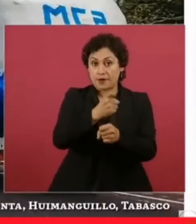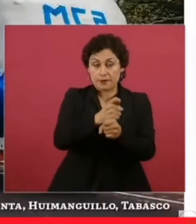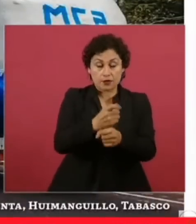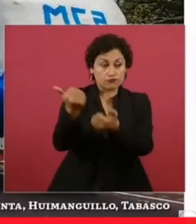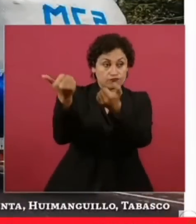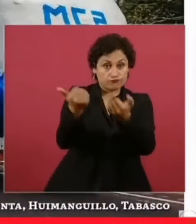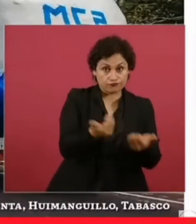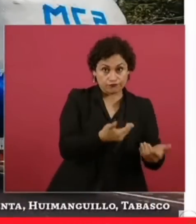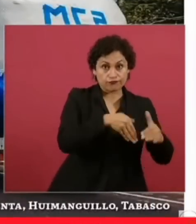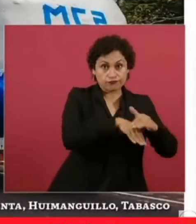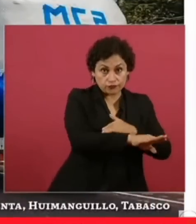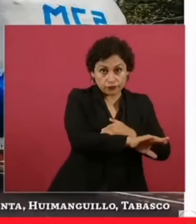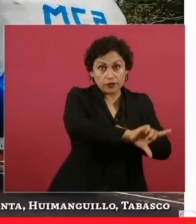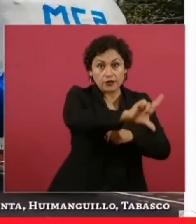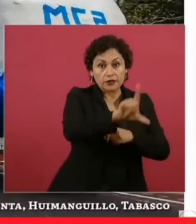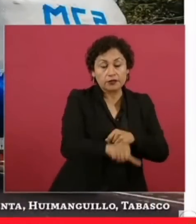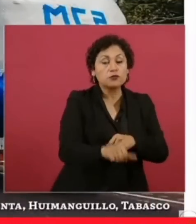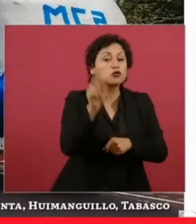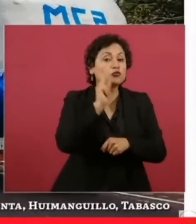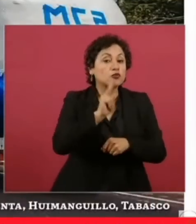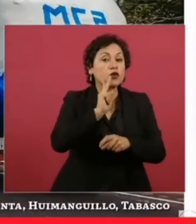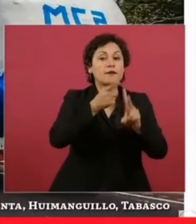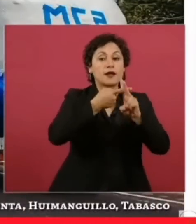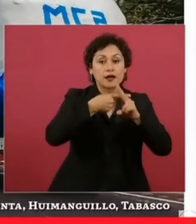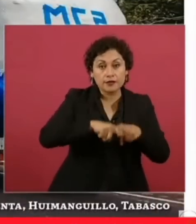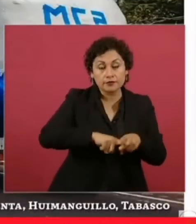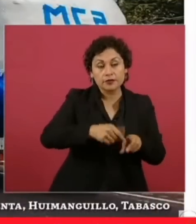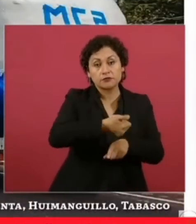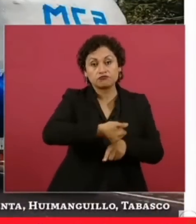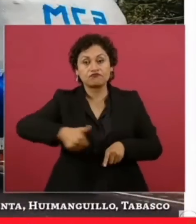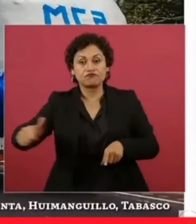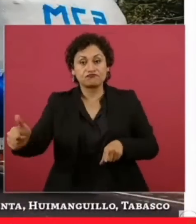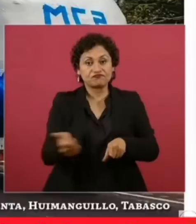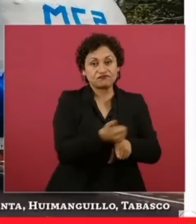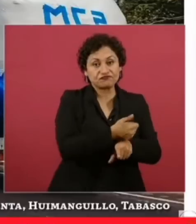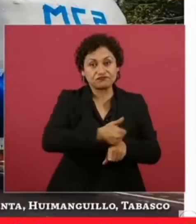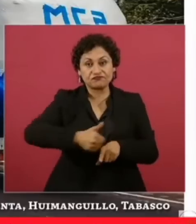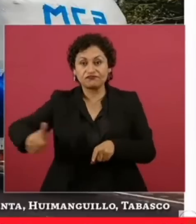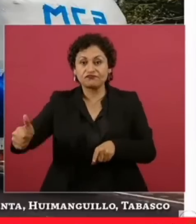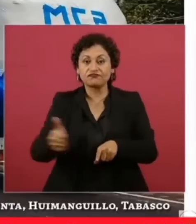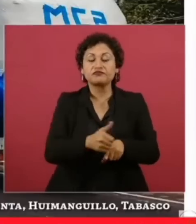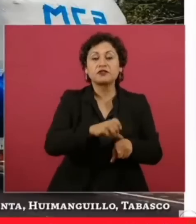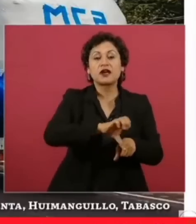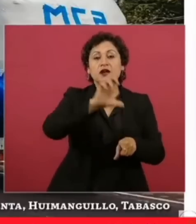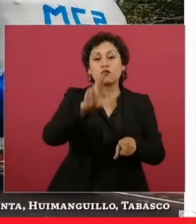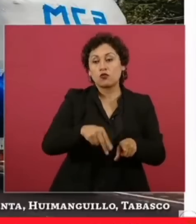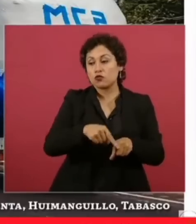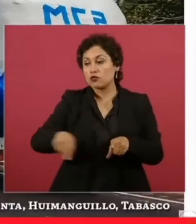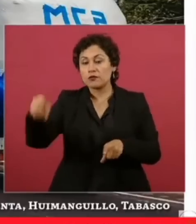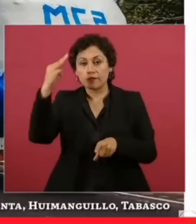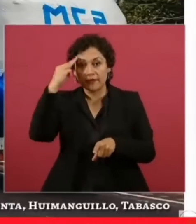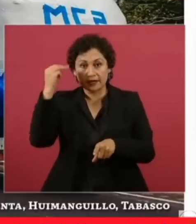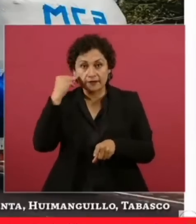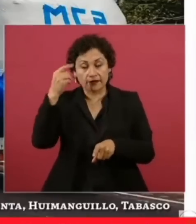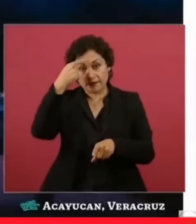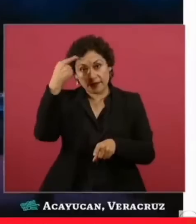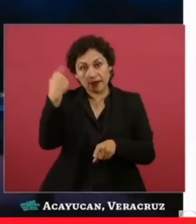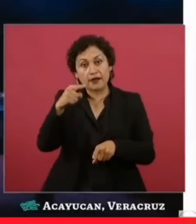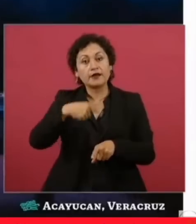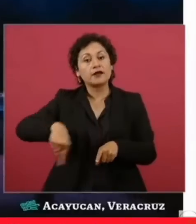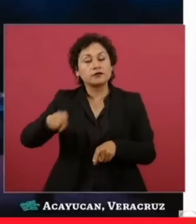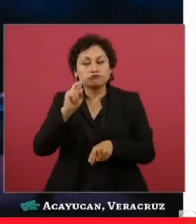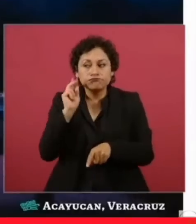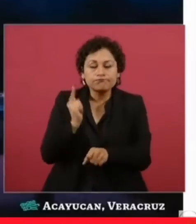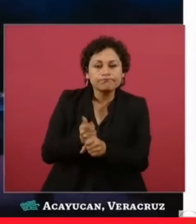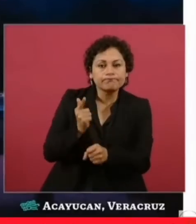estáticas y después comenzarán a rodar sobre la vía entre Cancún y Mérida para las pruebas dinámicas. El traslado de este primer